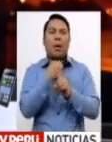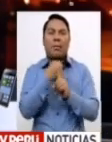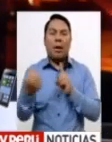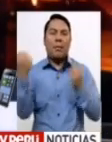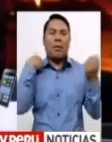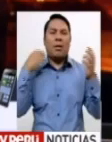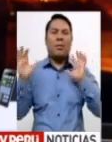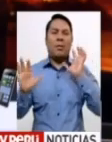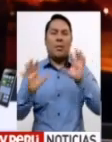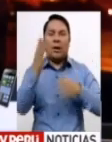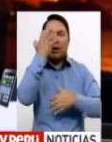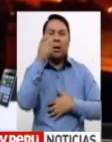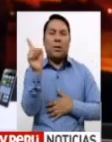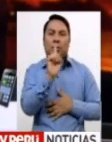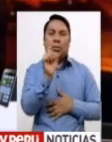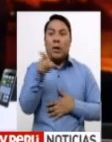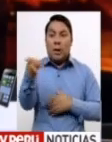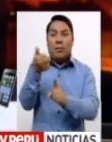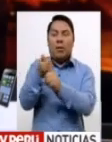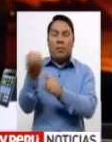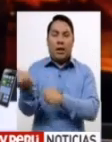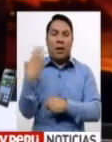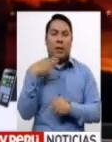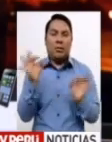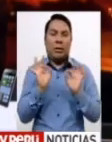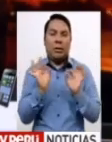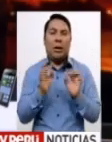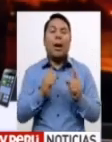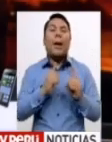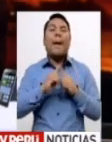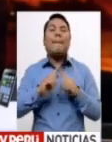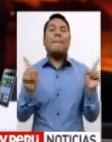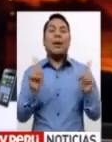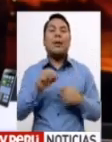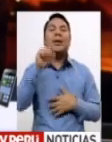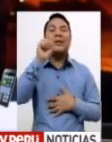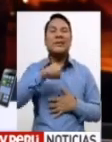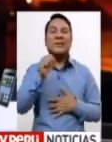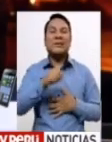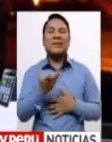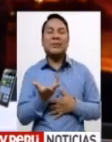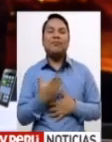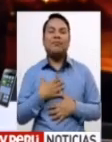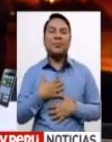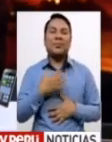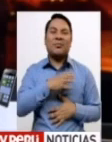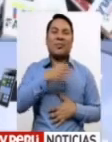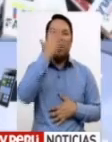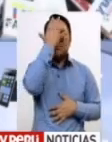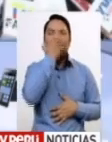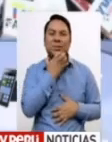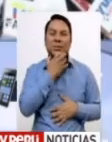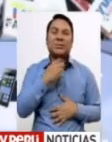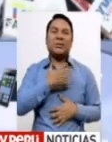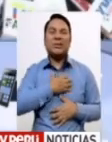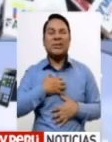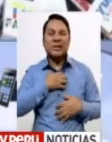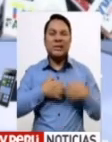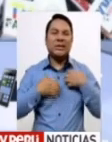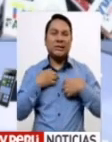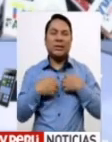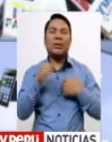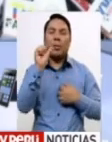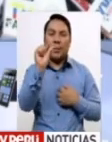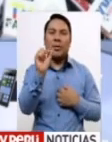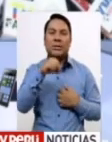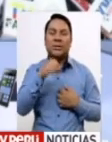los propios periodistas. Ha habido, sí, algún trato hostil en algún momento, pero